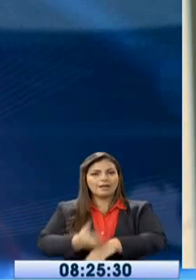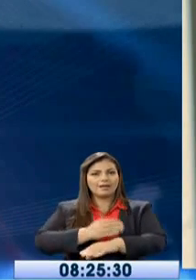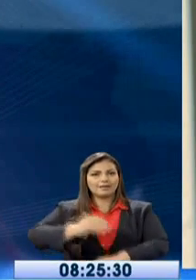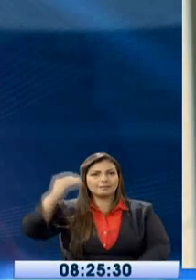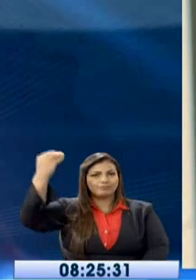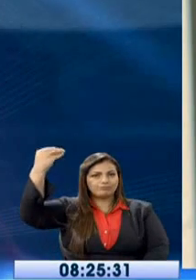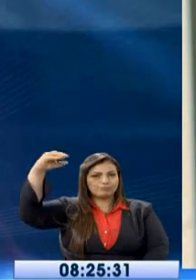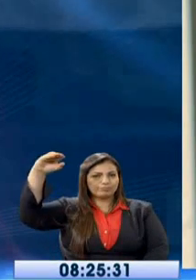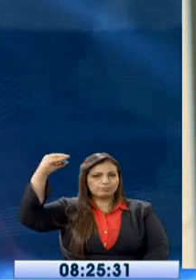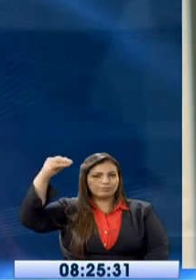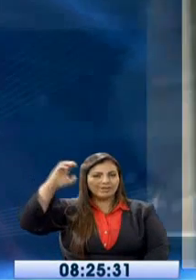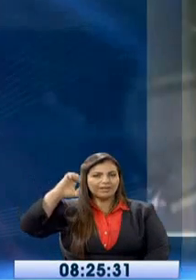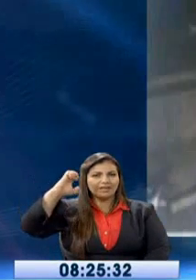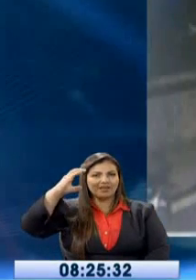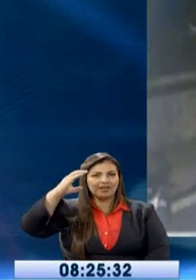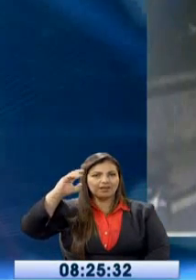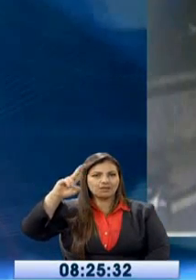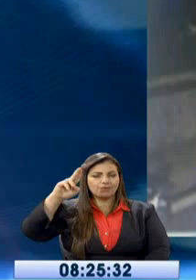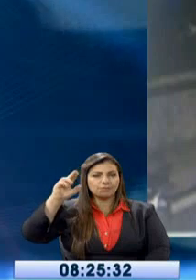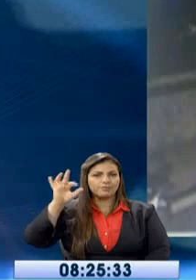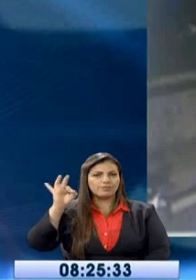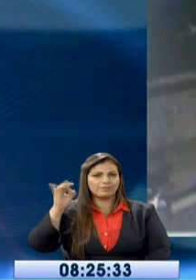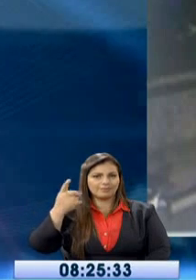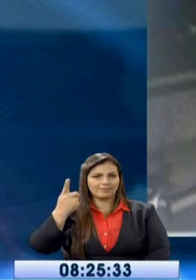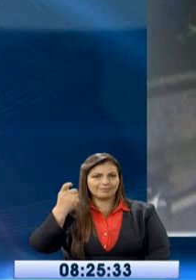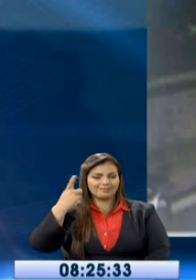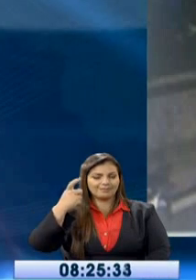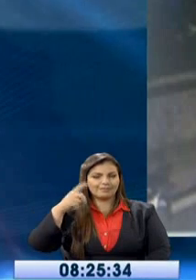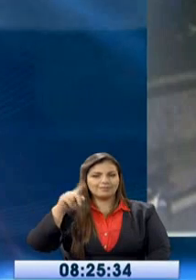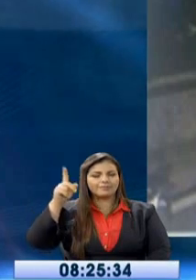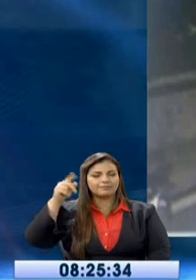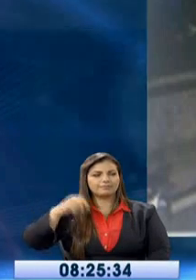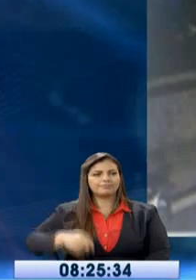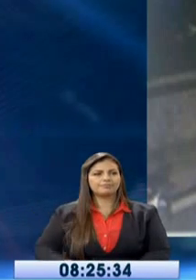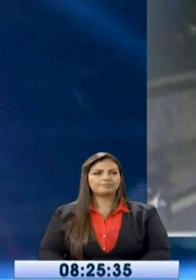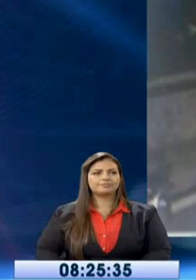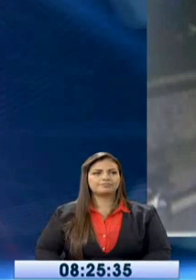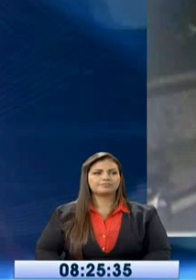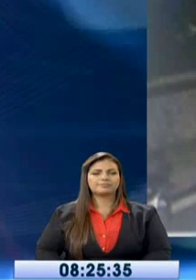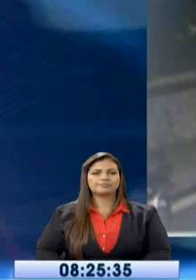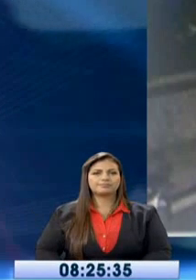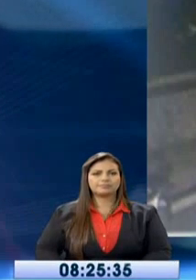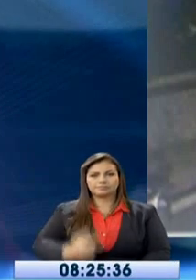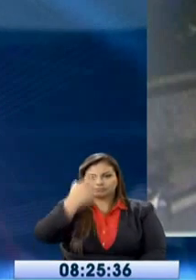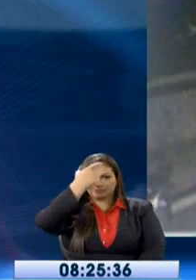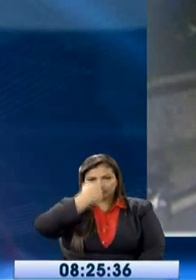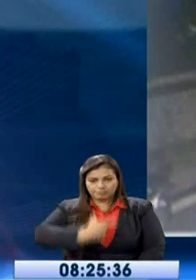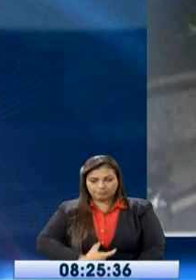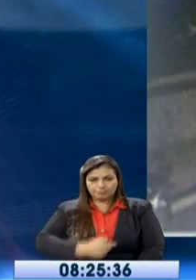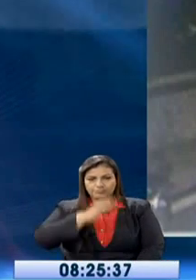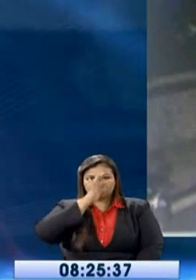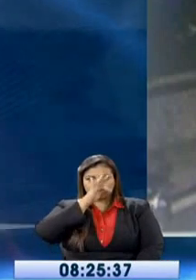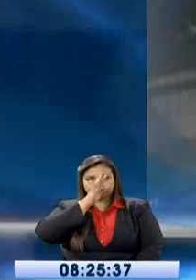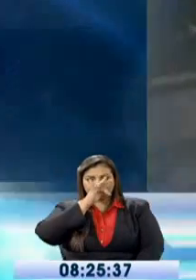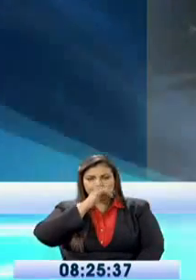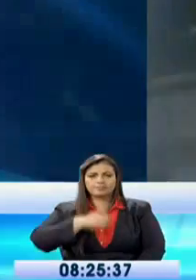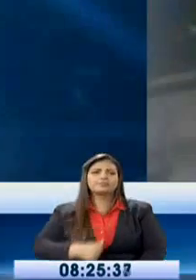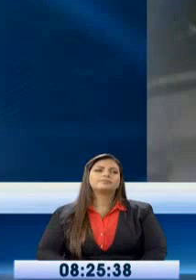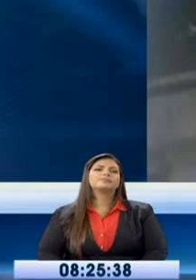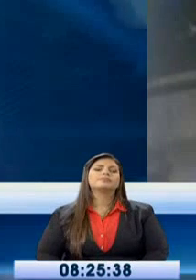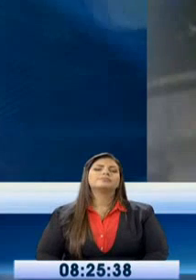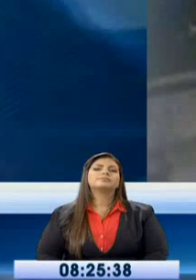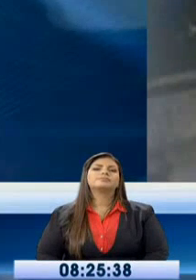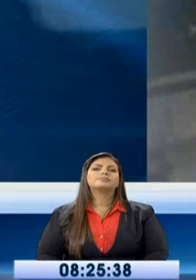de la persecución, ¿no? ¿Cómo no? Y del hecho que se registró. Este agente, pese a que, insisto, y ya lo hemos dicho en la nota,